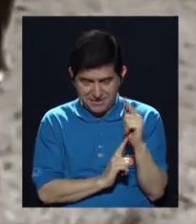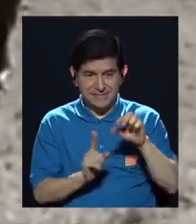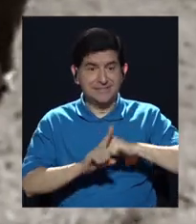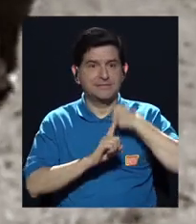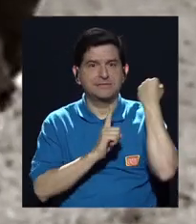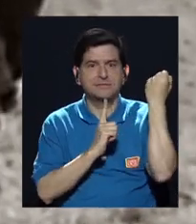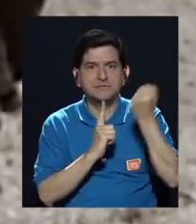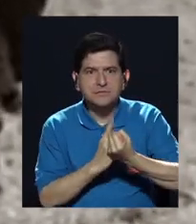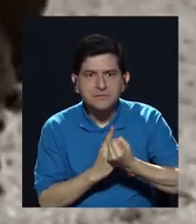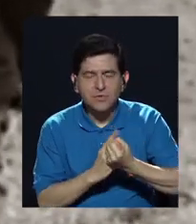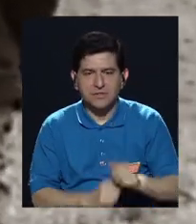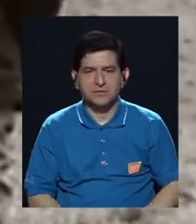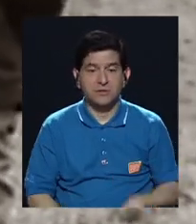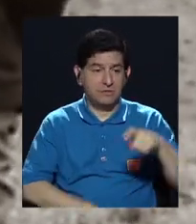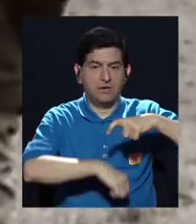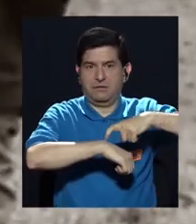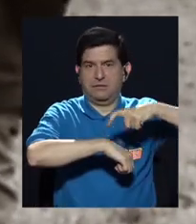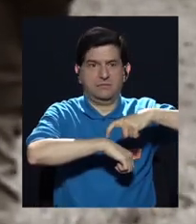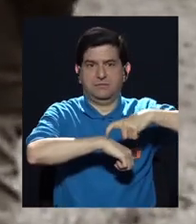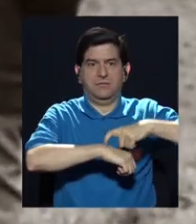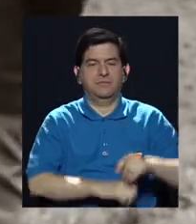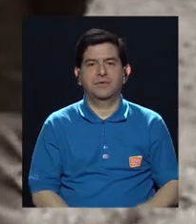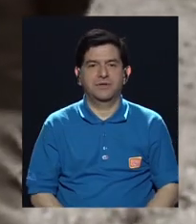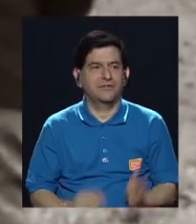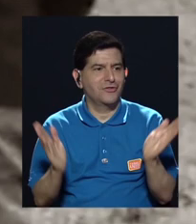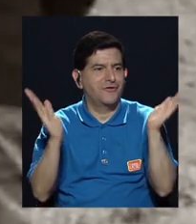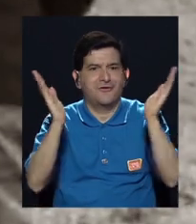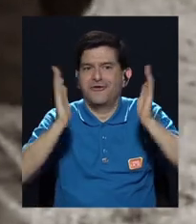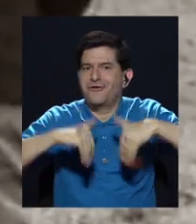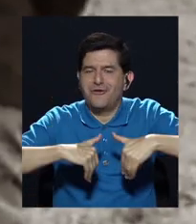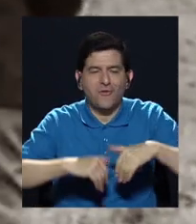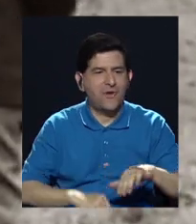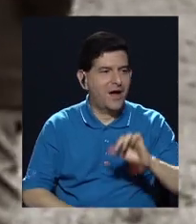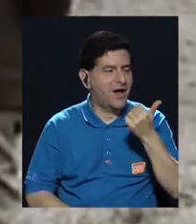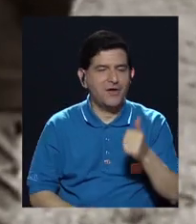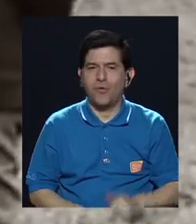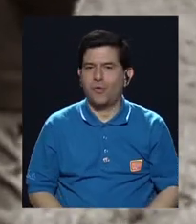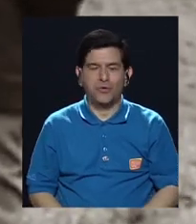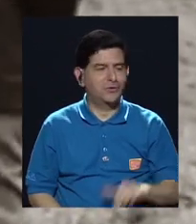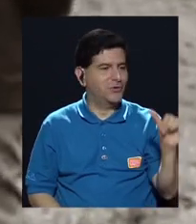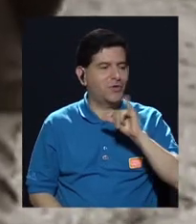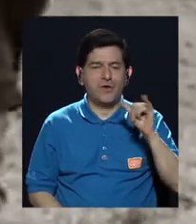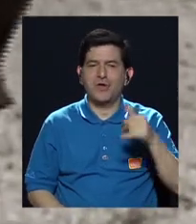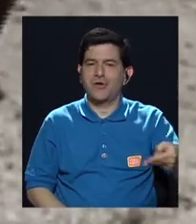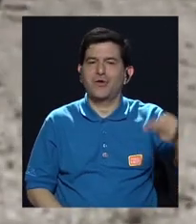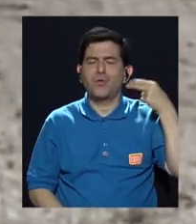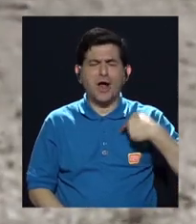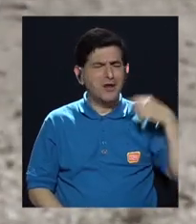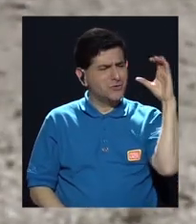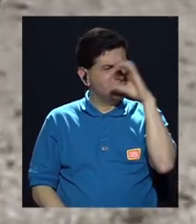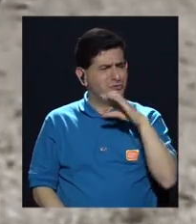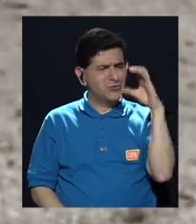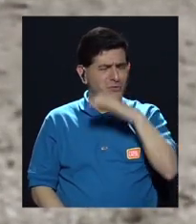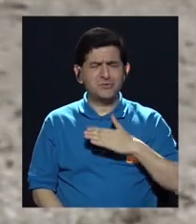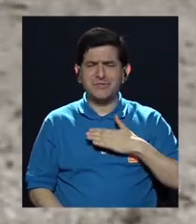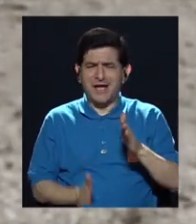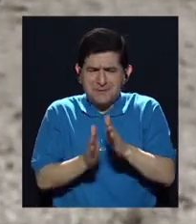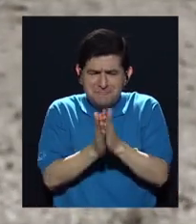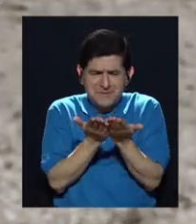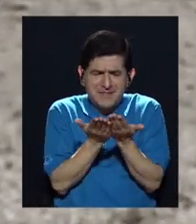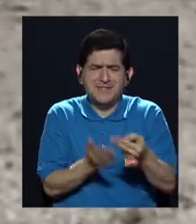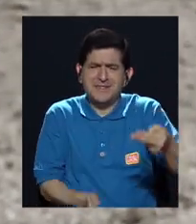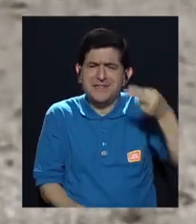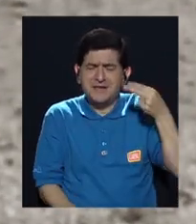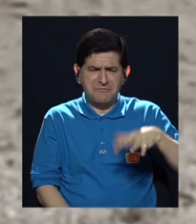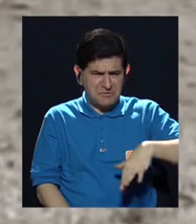Eso fue una situación en la cual no hay otro parangón en la historia. Yo he estado buscando en mis libros de